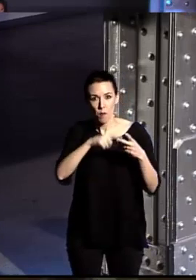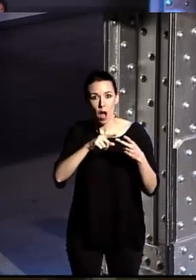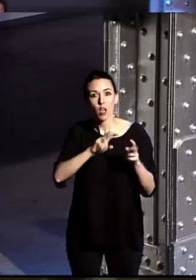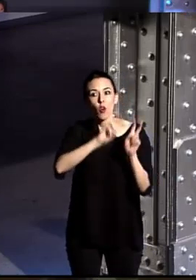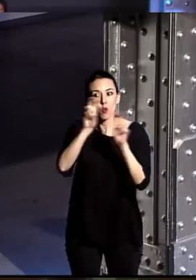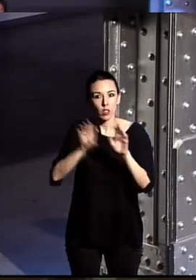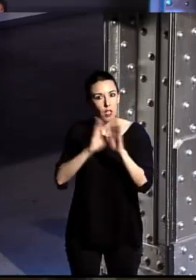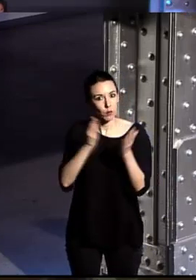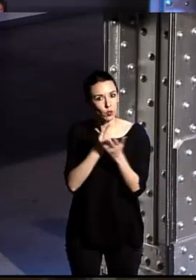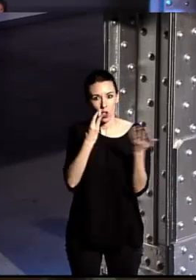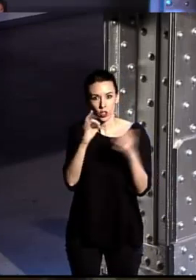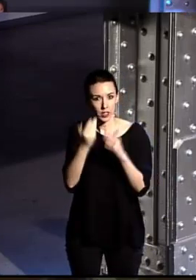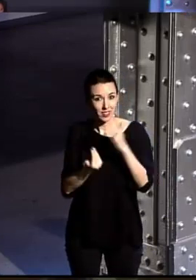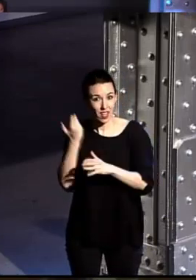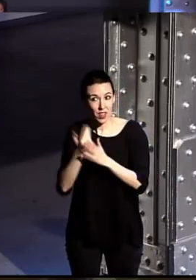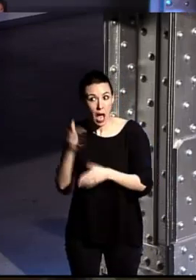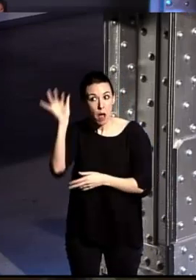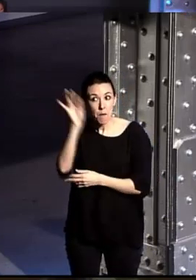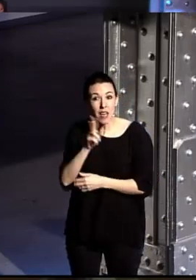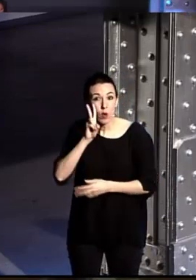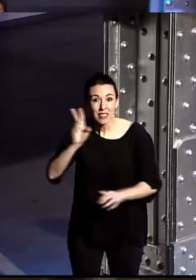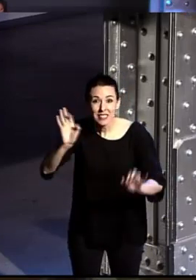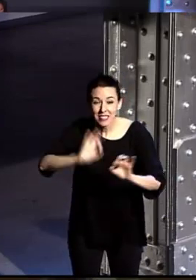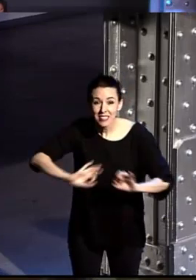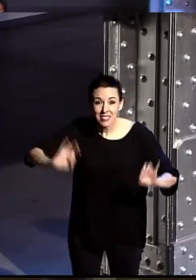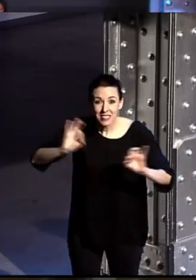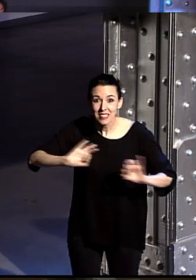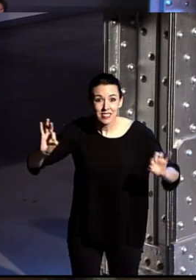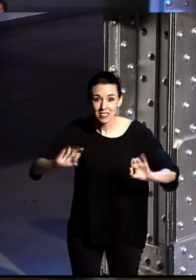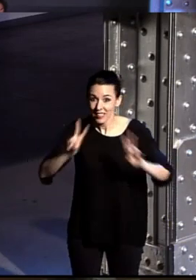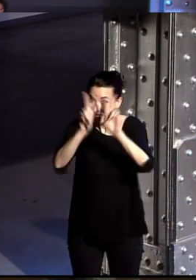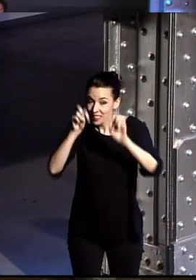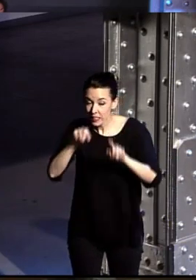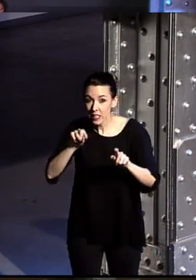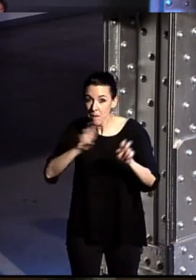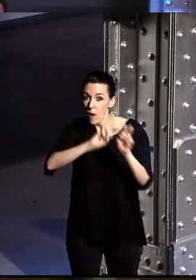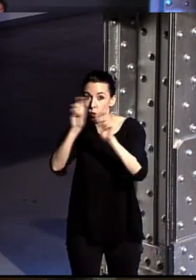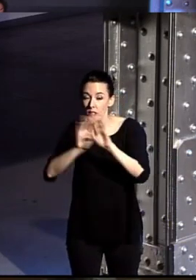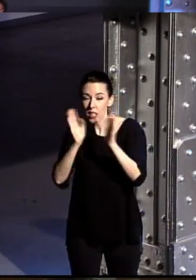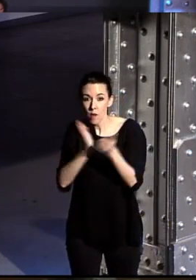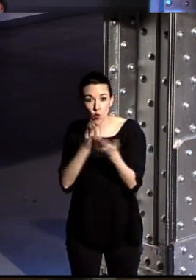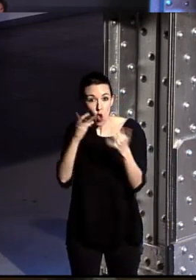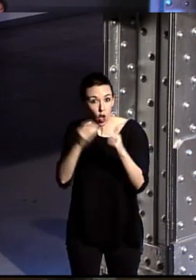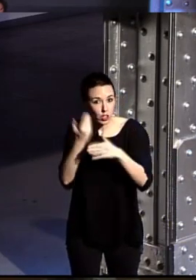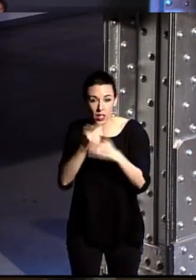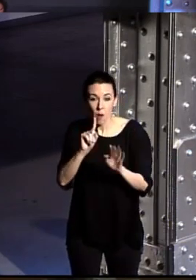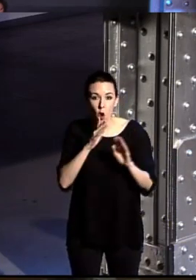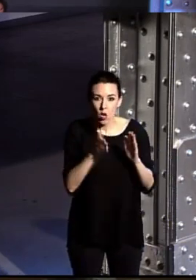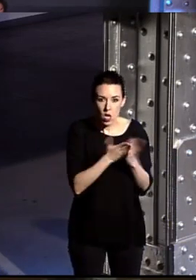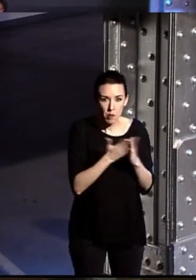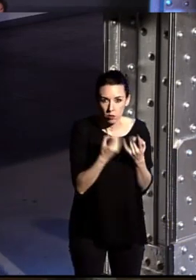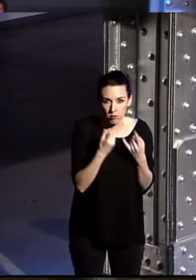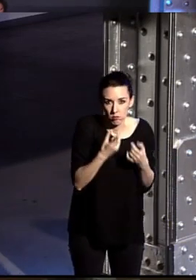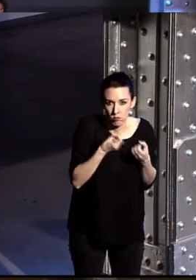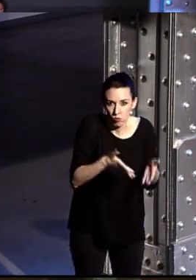haberme visto ninguna película, y de hecho creo que todavía no he visto ninguna película de La Vuelta al Mundo en 80 días porque me gustó mucho el libro y bueno,